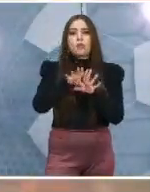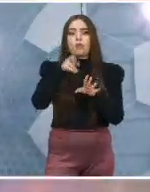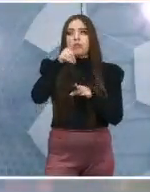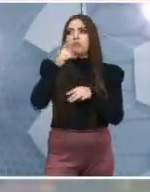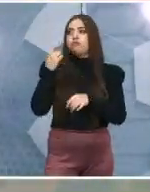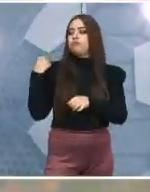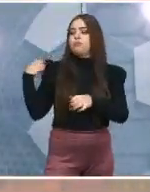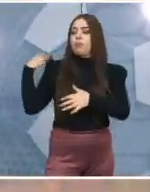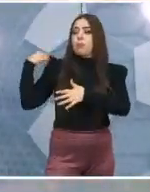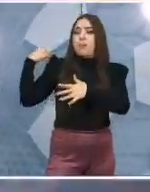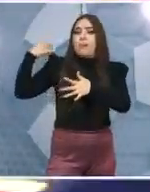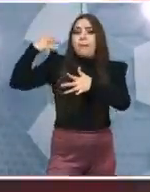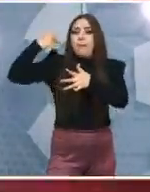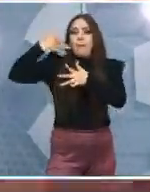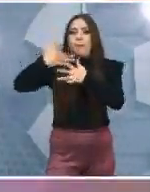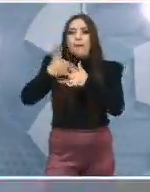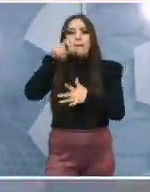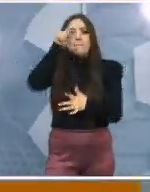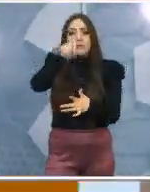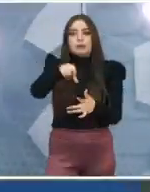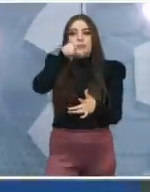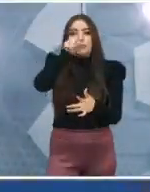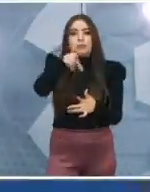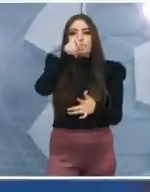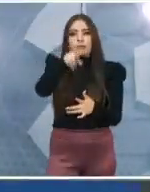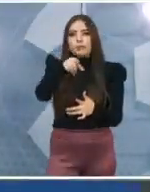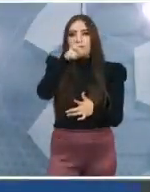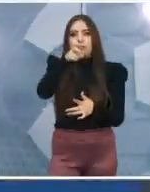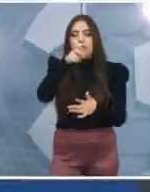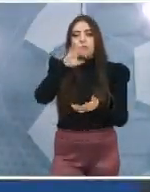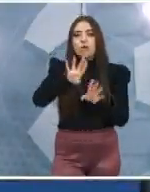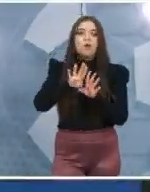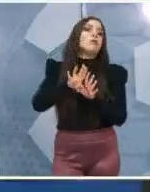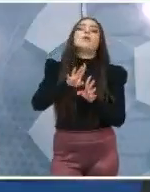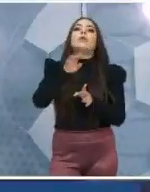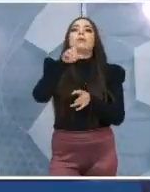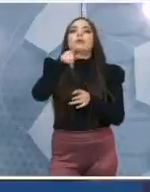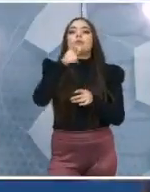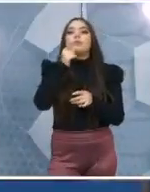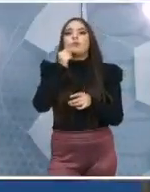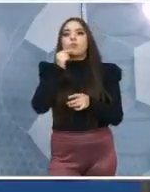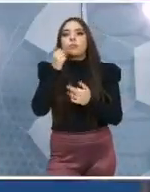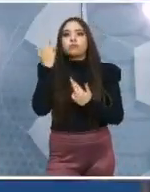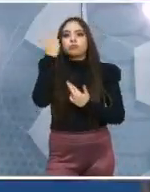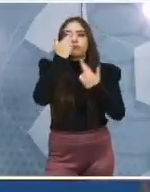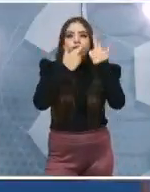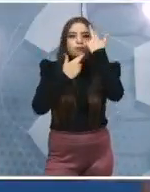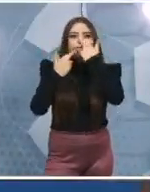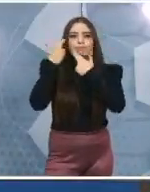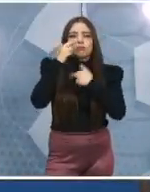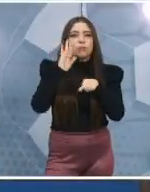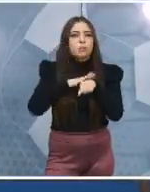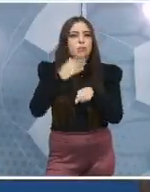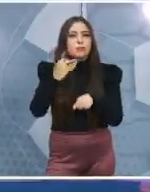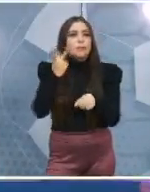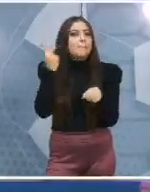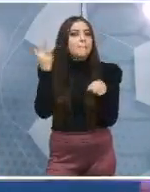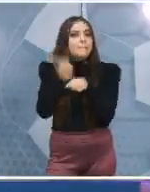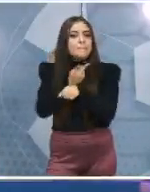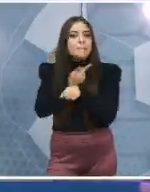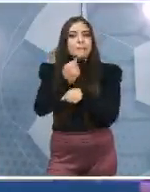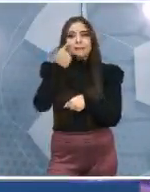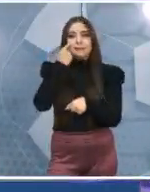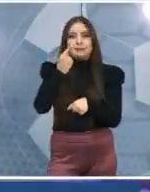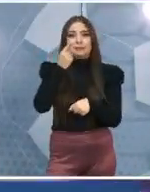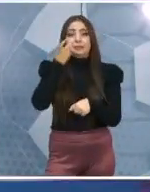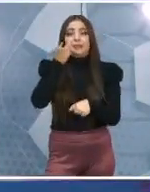ha venido presentando de menos a más en todas las corporaciones de seguridad de la región. Sin embargo, en esta ocasión, desafortunadamente, le tocó